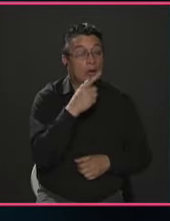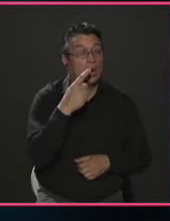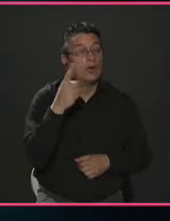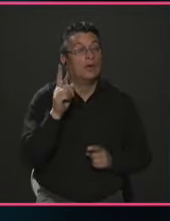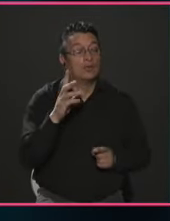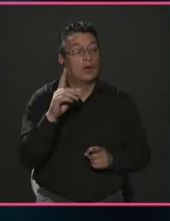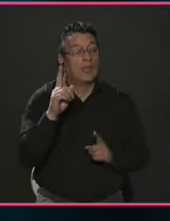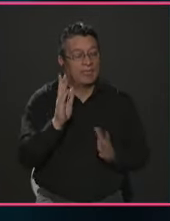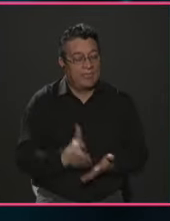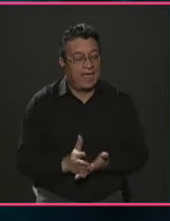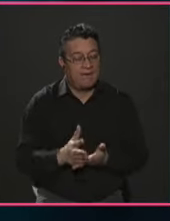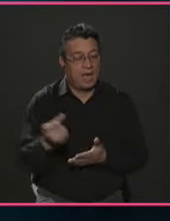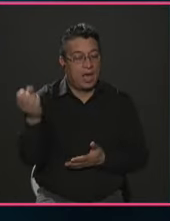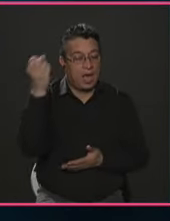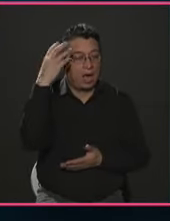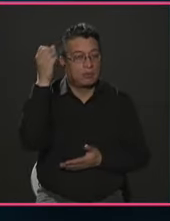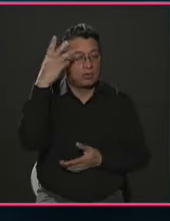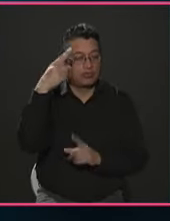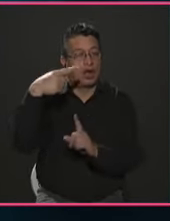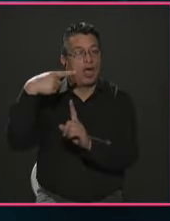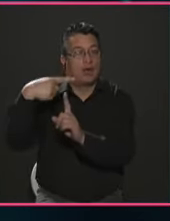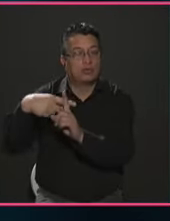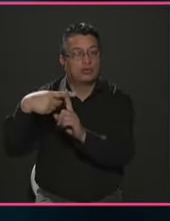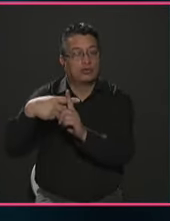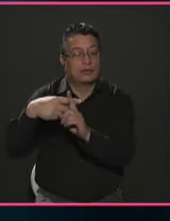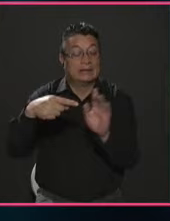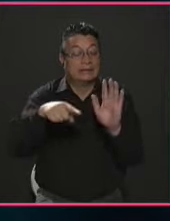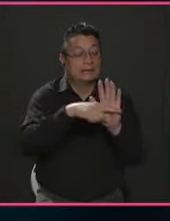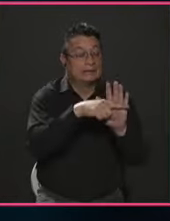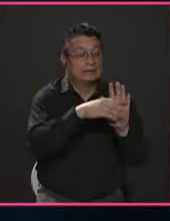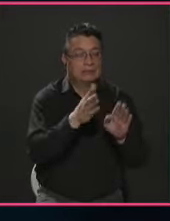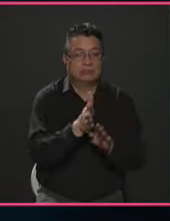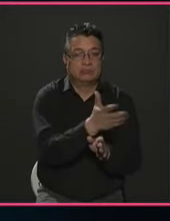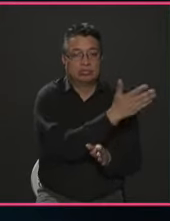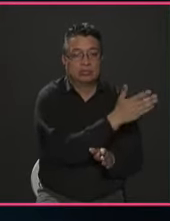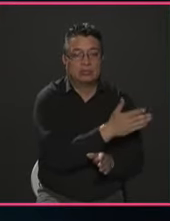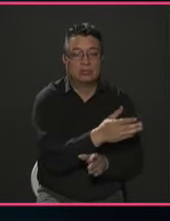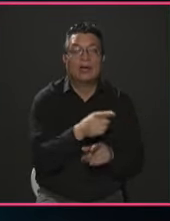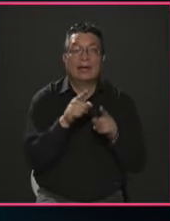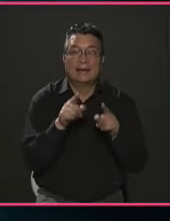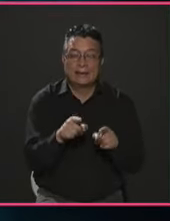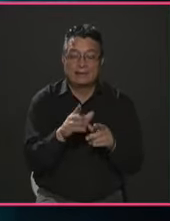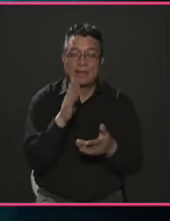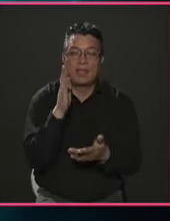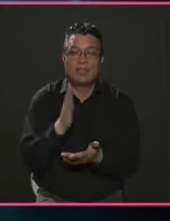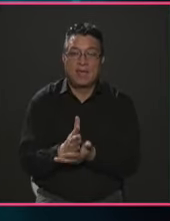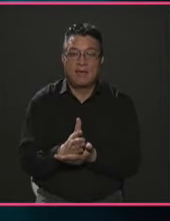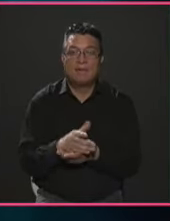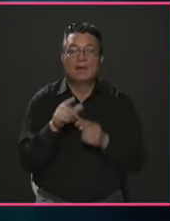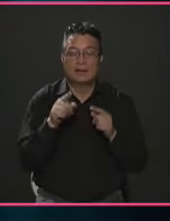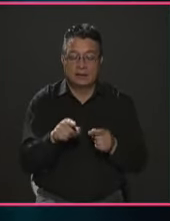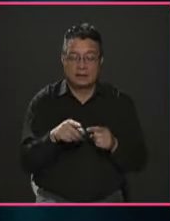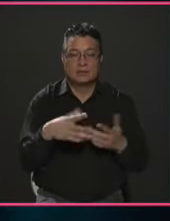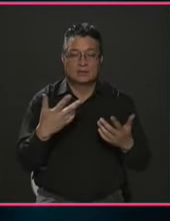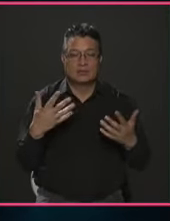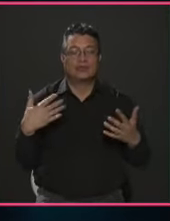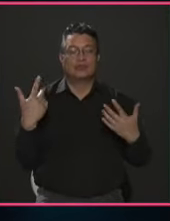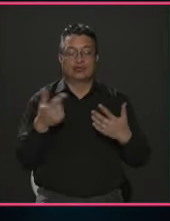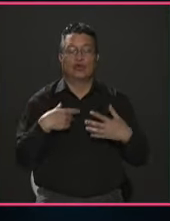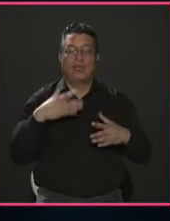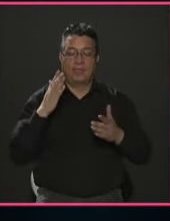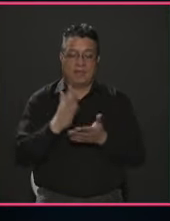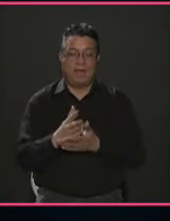que aprendamos aprovechar sus virtudes eliminar sus riesgos Esa es la lógica de fondo es el evento Nos tocó